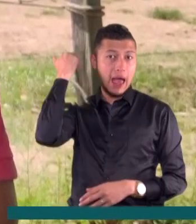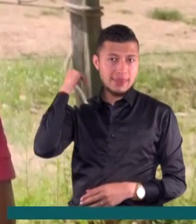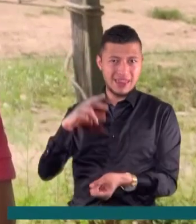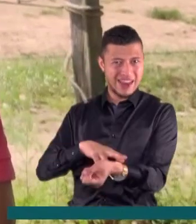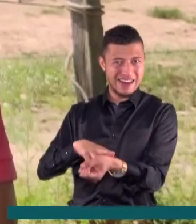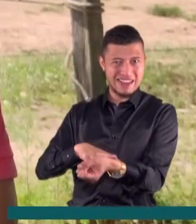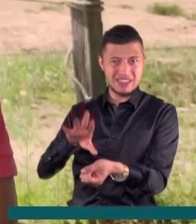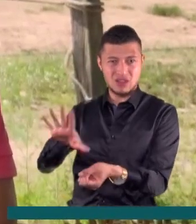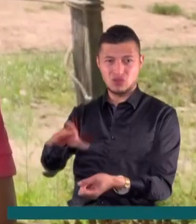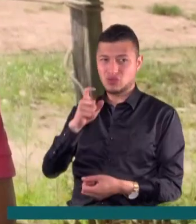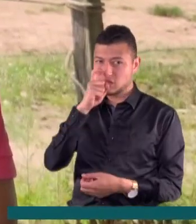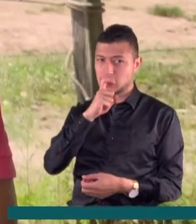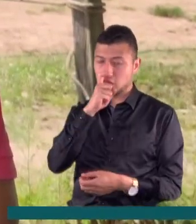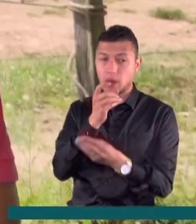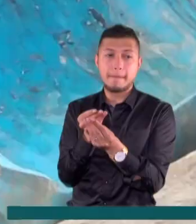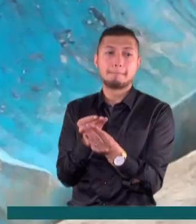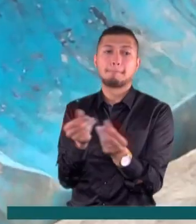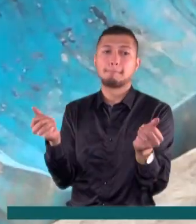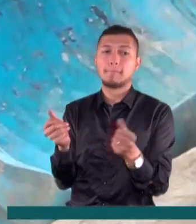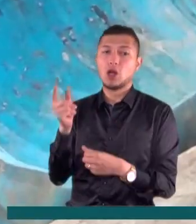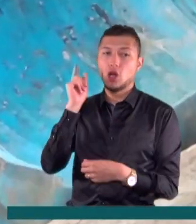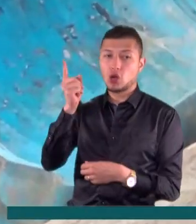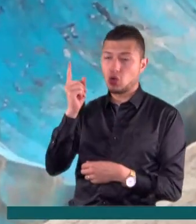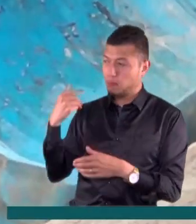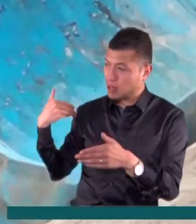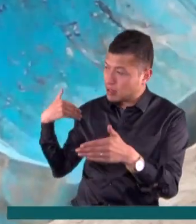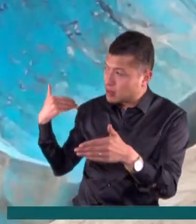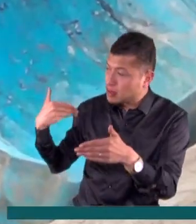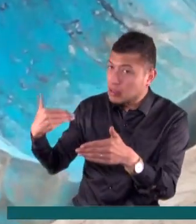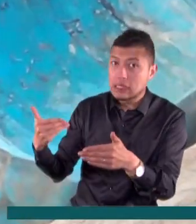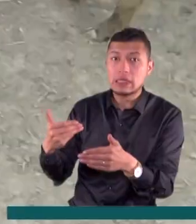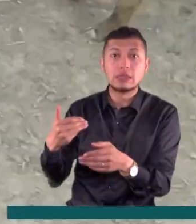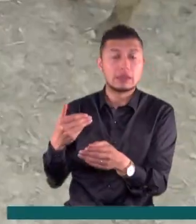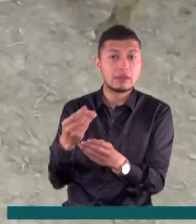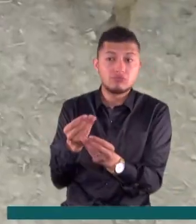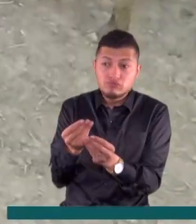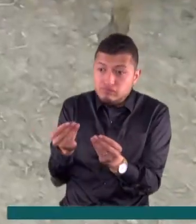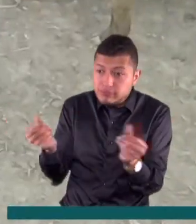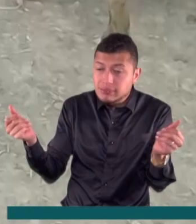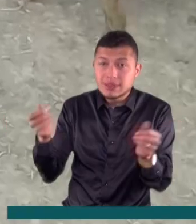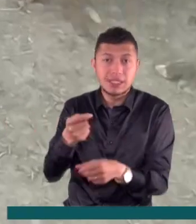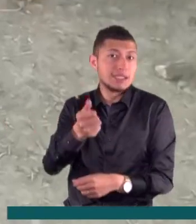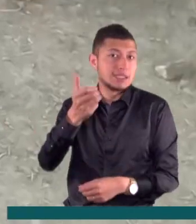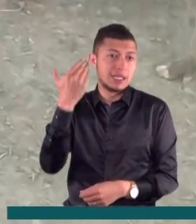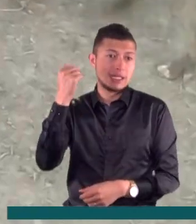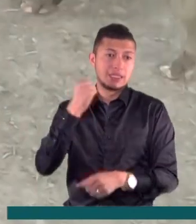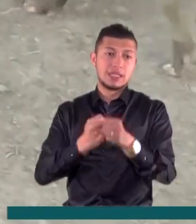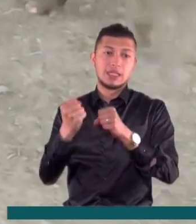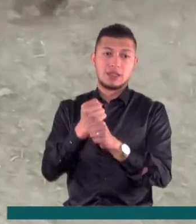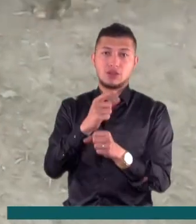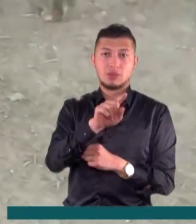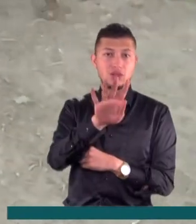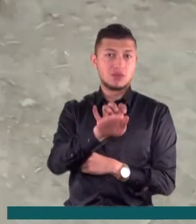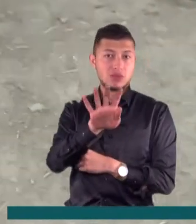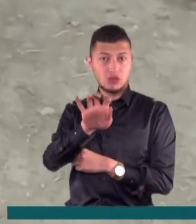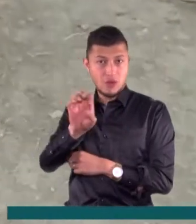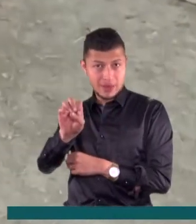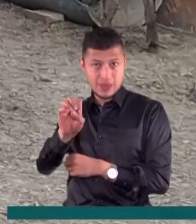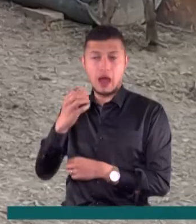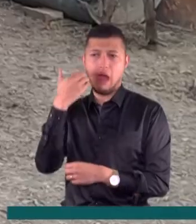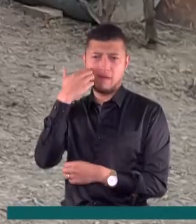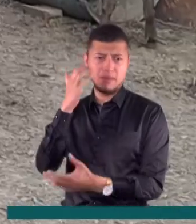había perdido esta raza debido a que ya estaba en vía de extinción. En los años 90 hubo